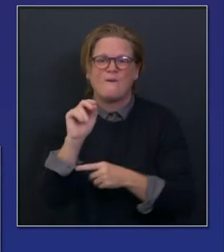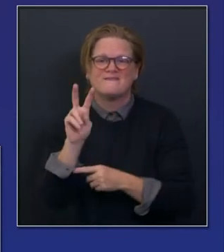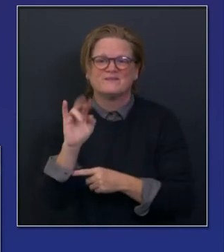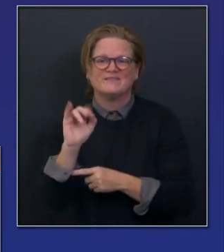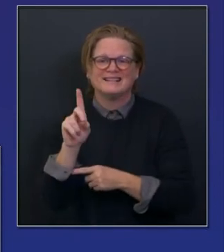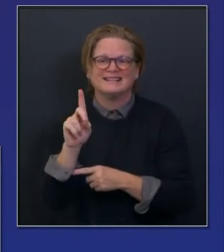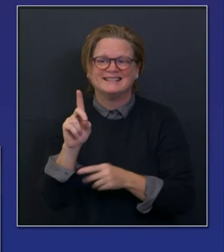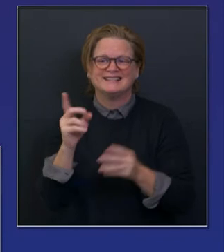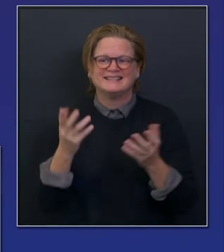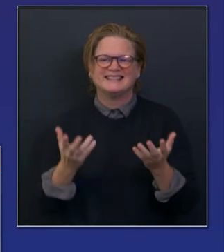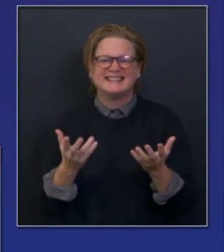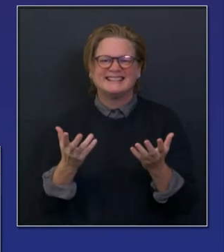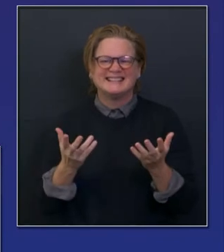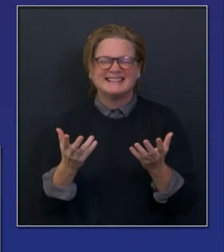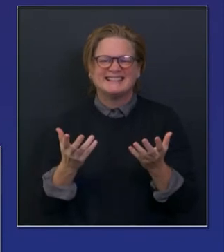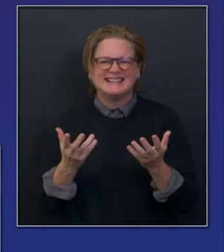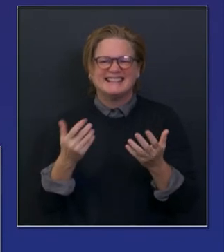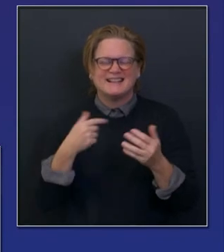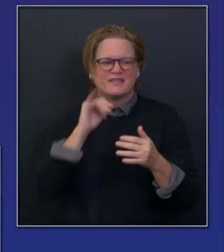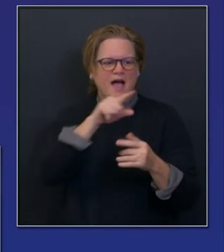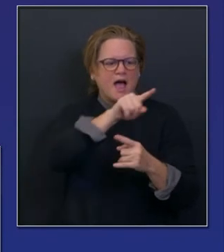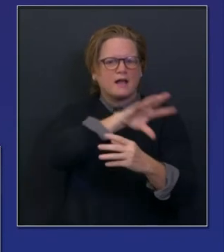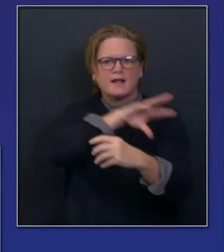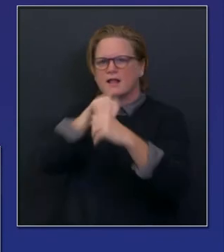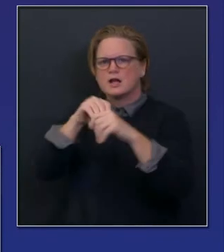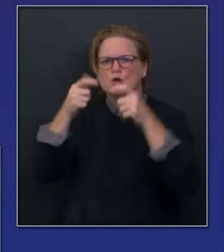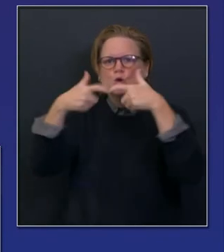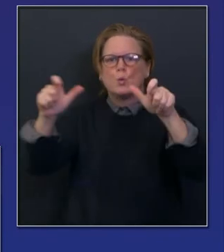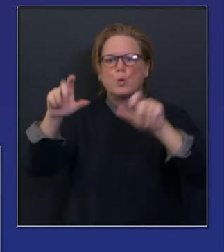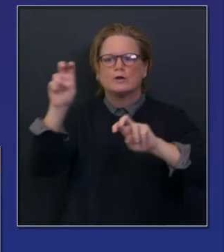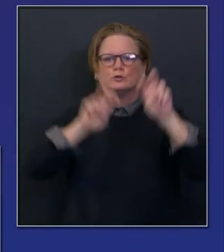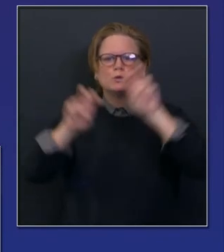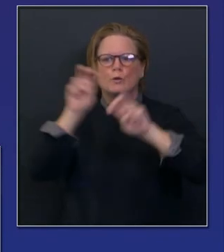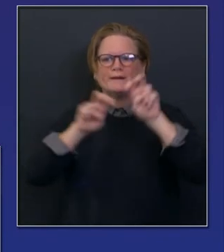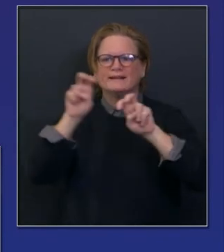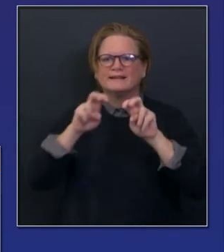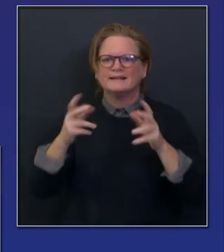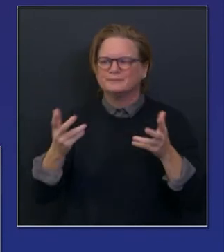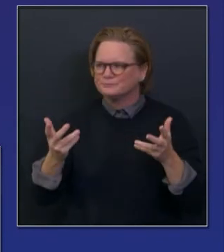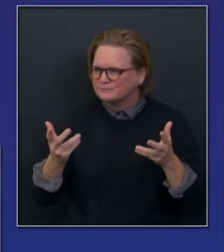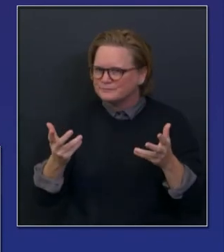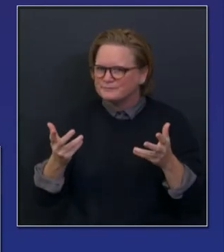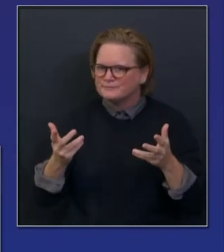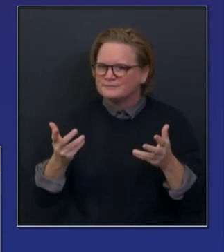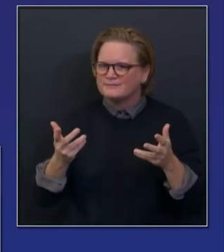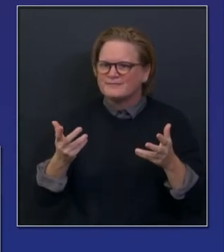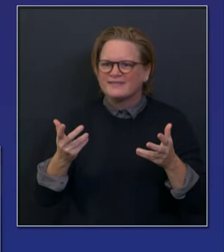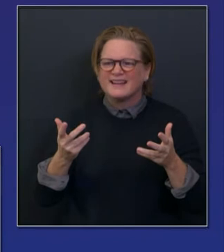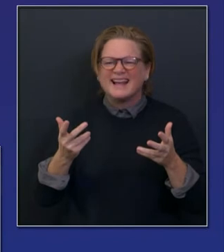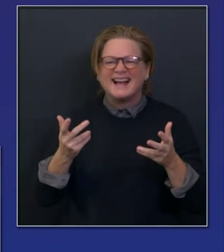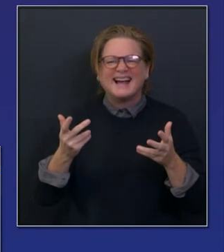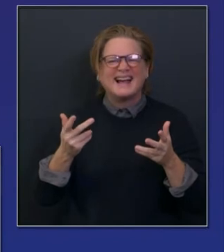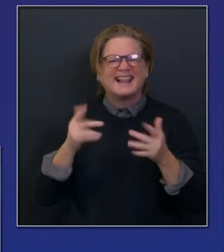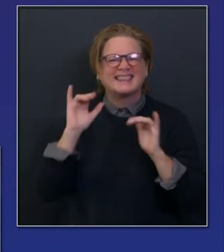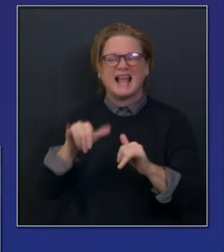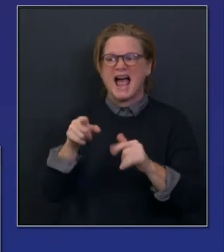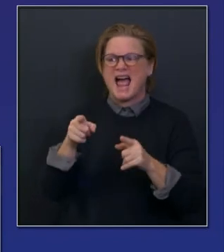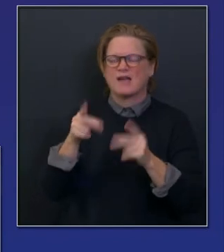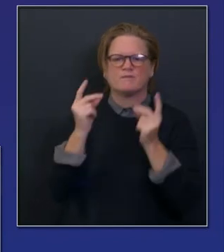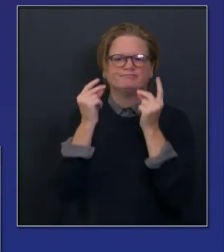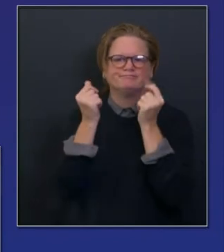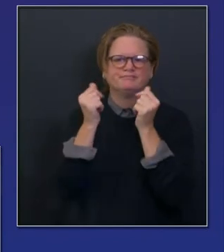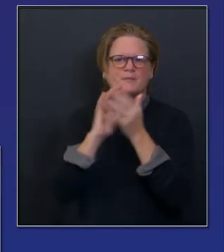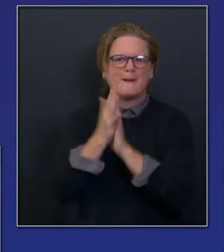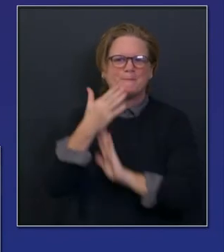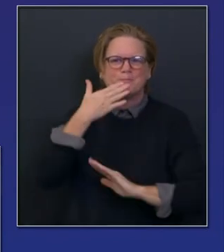y literalmente pusieron en riesgo las vidas de los que participaron. Y esto no es exageración. No fueron nada